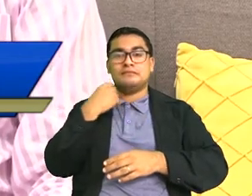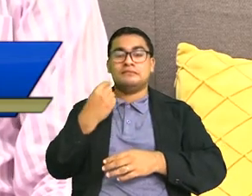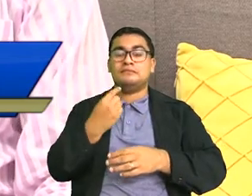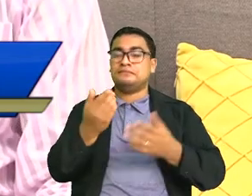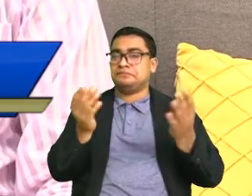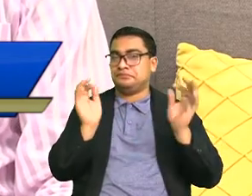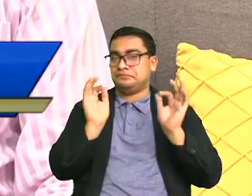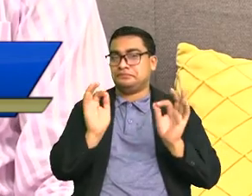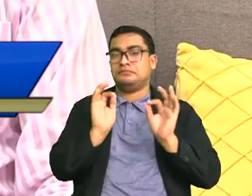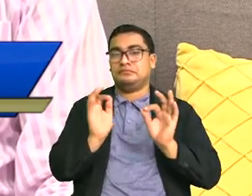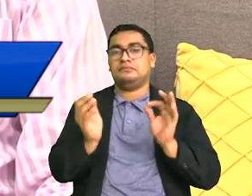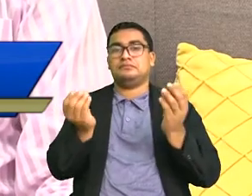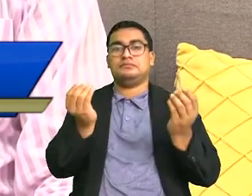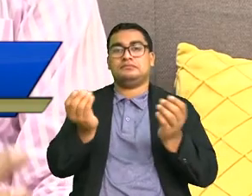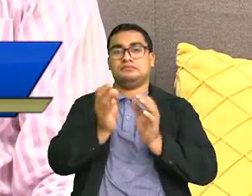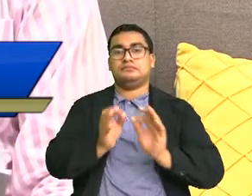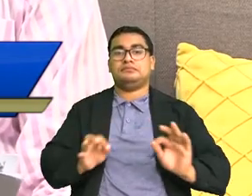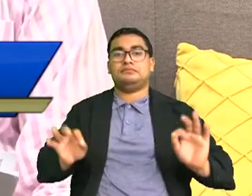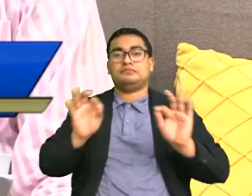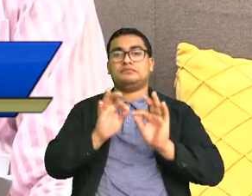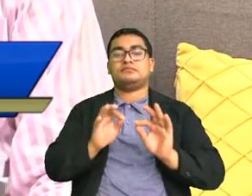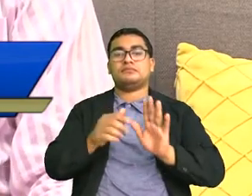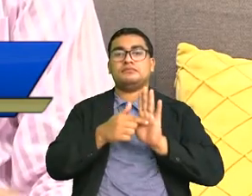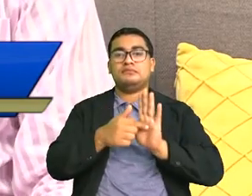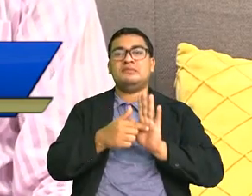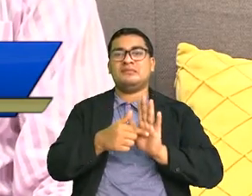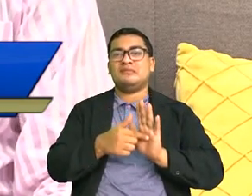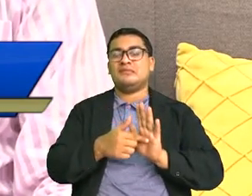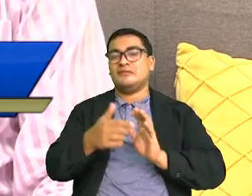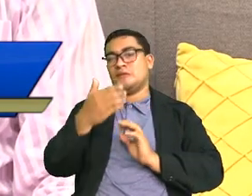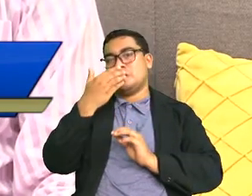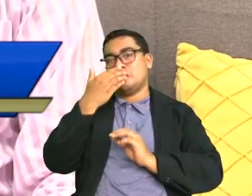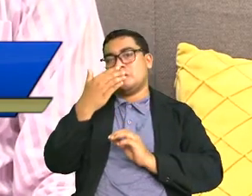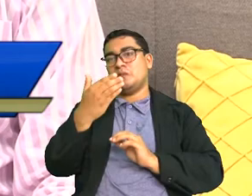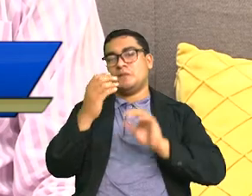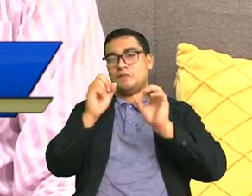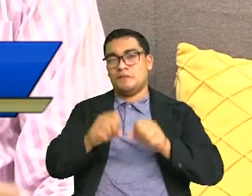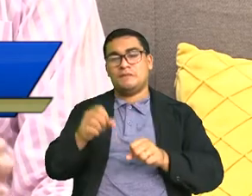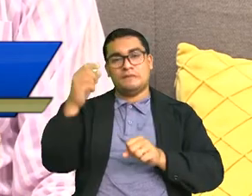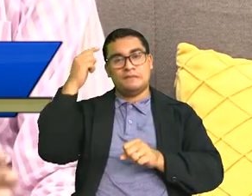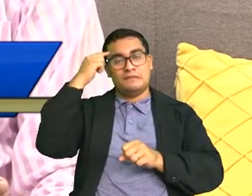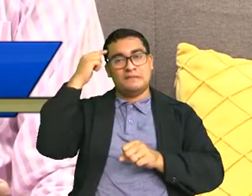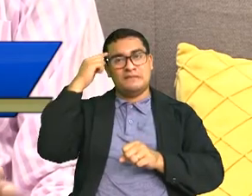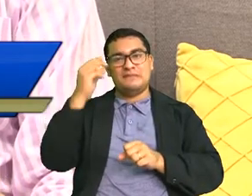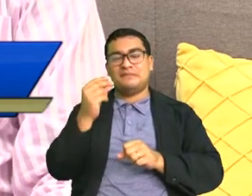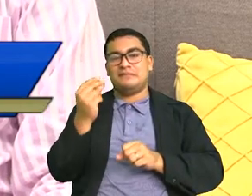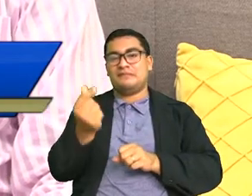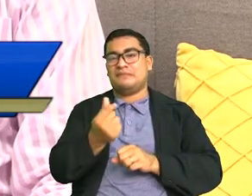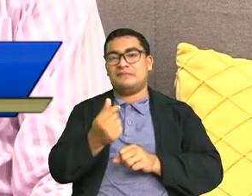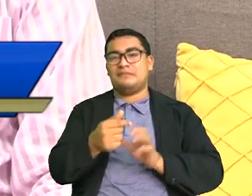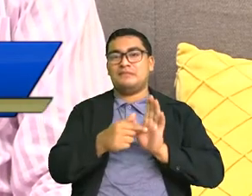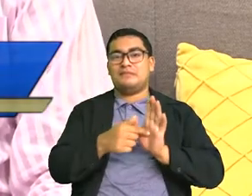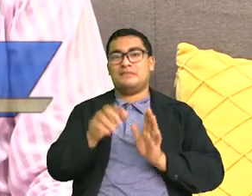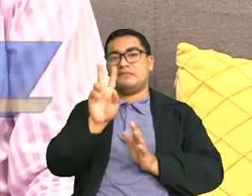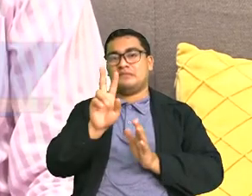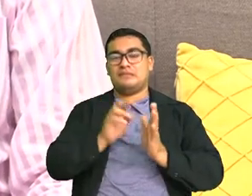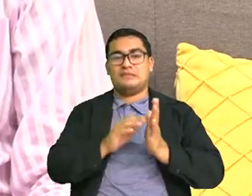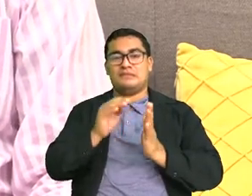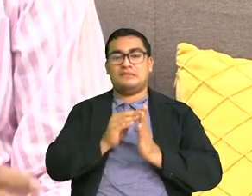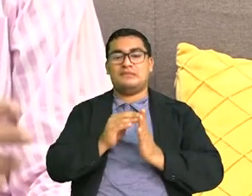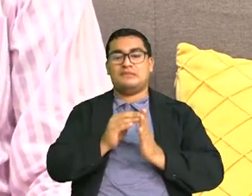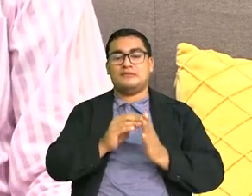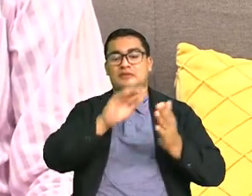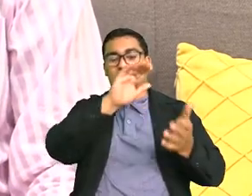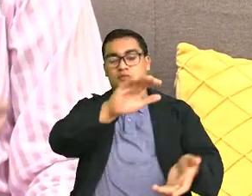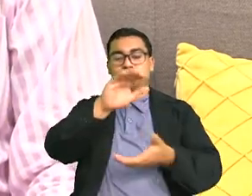decirles son de mucha utilidad por ejemplo es bien válido hacer una reflexión rápida pasar de 2 millones de quintales por